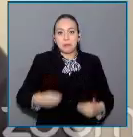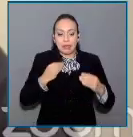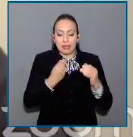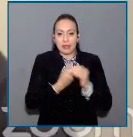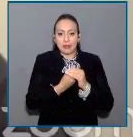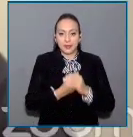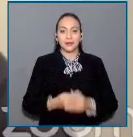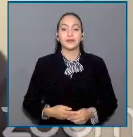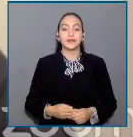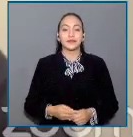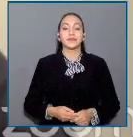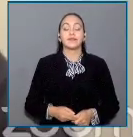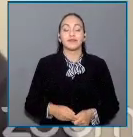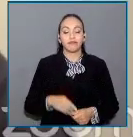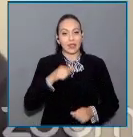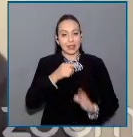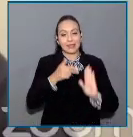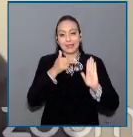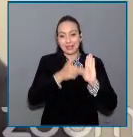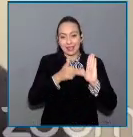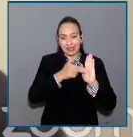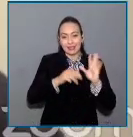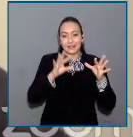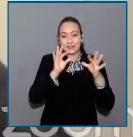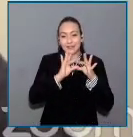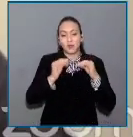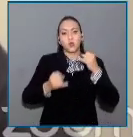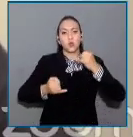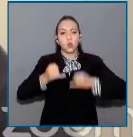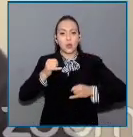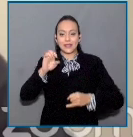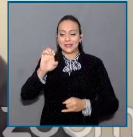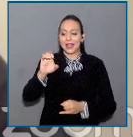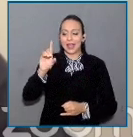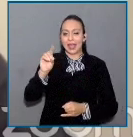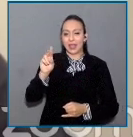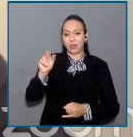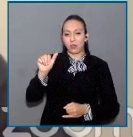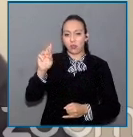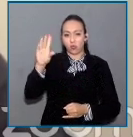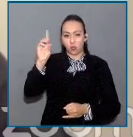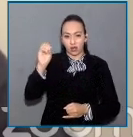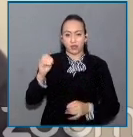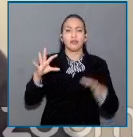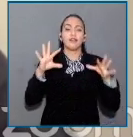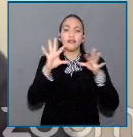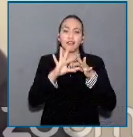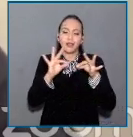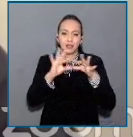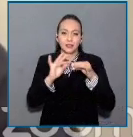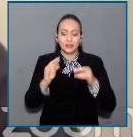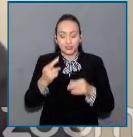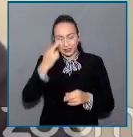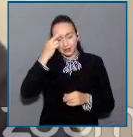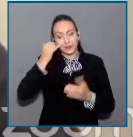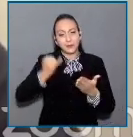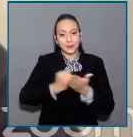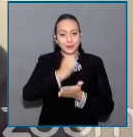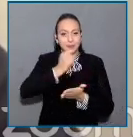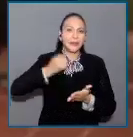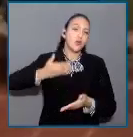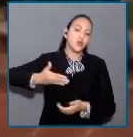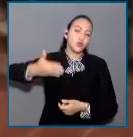por autorización, el juez de distrito Eduardo Alberto Osorio Rosado destacó las sentencias que ha emitido la Suprema Corte